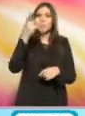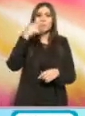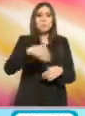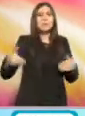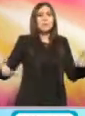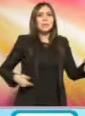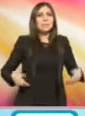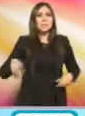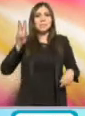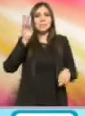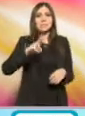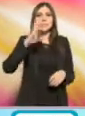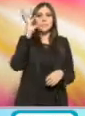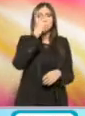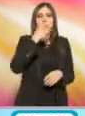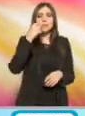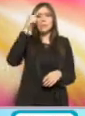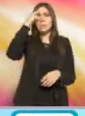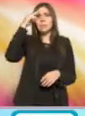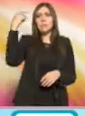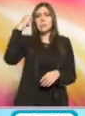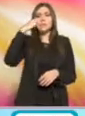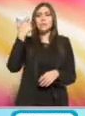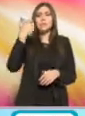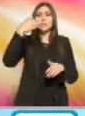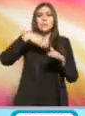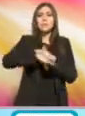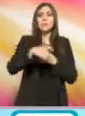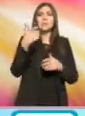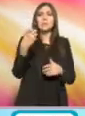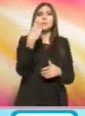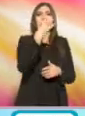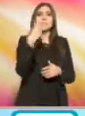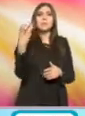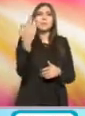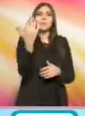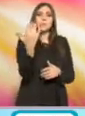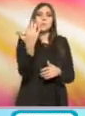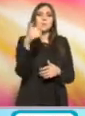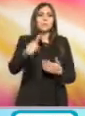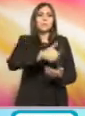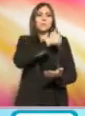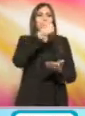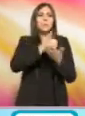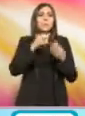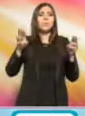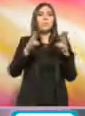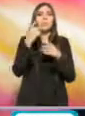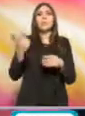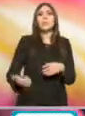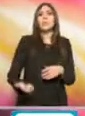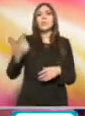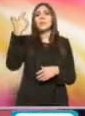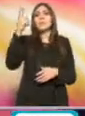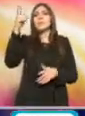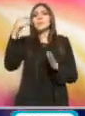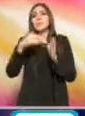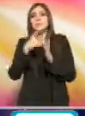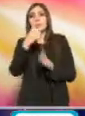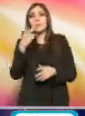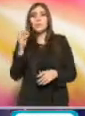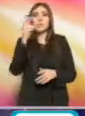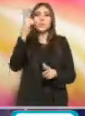muy acogedor, se estacionan fácil, solo cuesta 350 pesos. Ah, muy bien. En una ciudad donde los musicales cuestan 1,200, 2,000